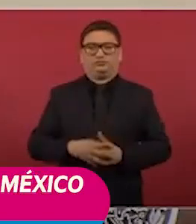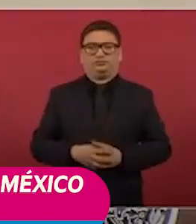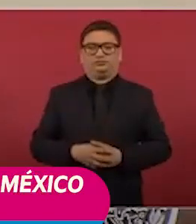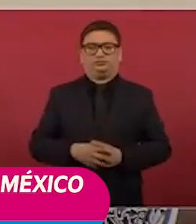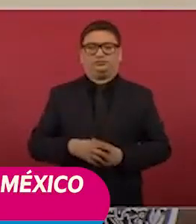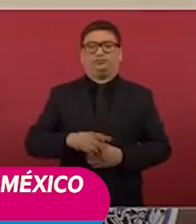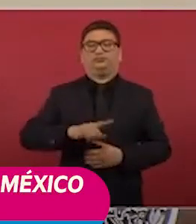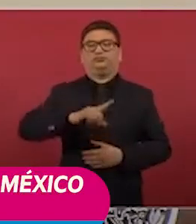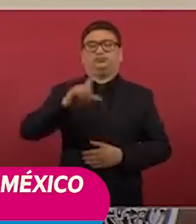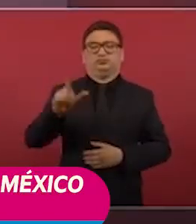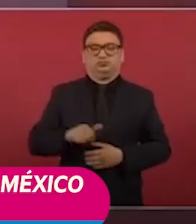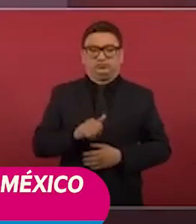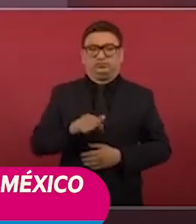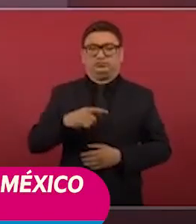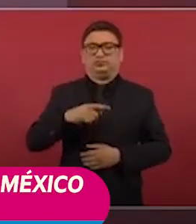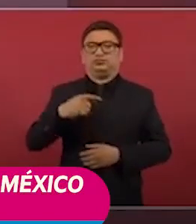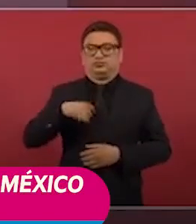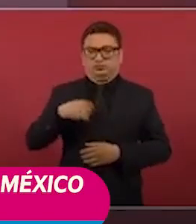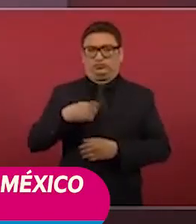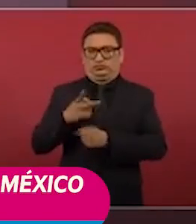Luego, porque lo invité,